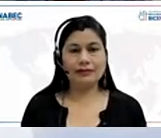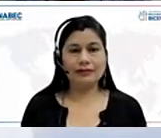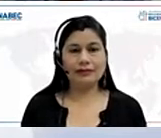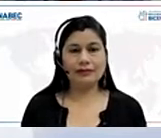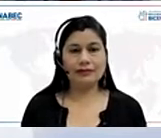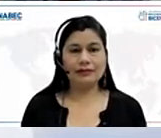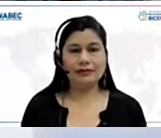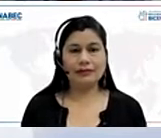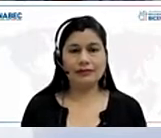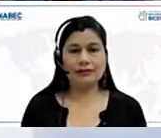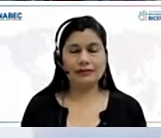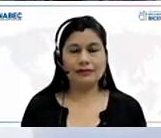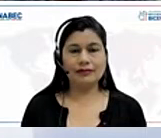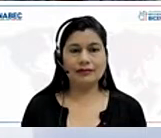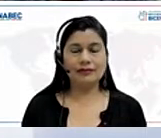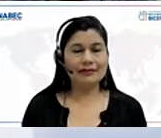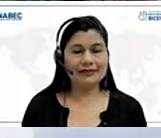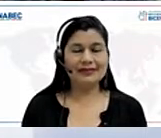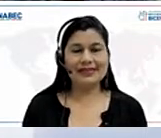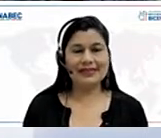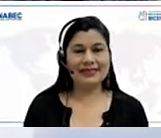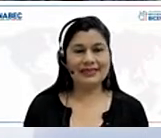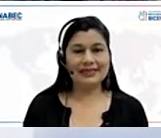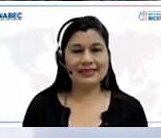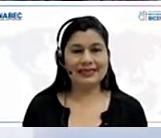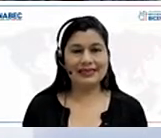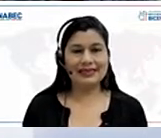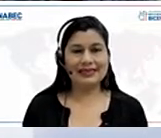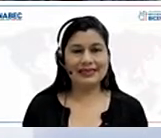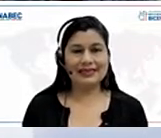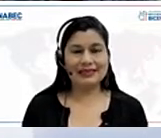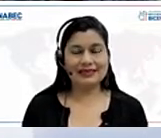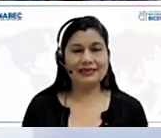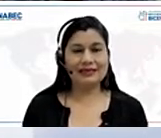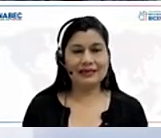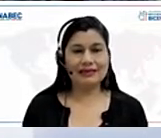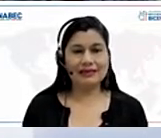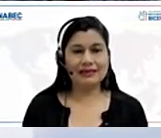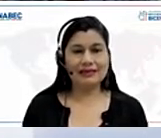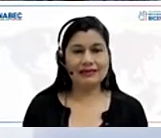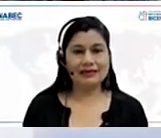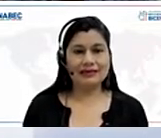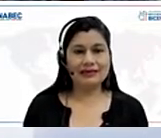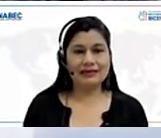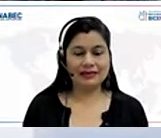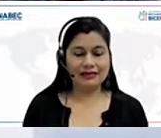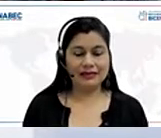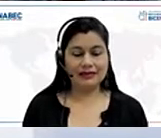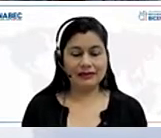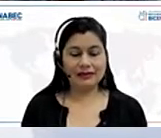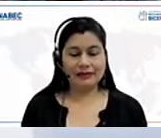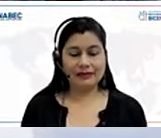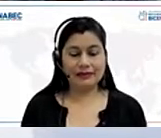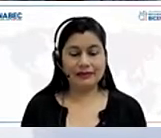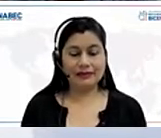todo este periodo sirve para que uno se familiarice y esté más cómodo con este sistema, ¿no? Y luego de que termine este periodo, que es